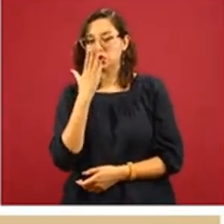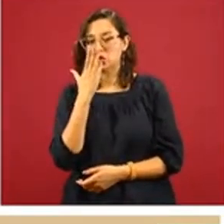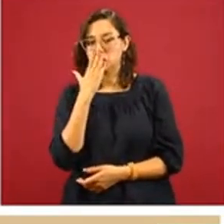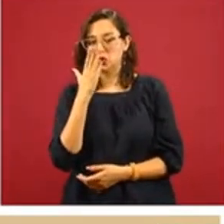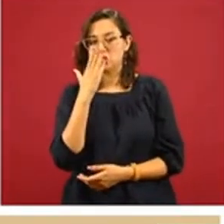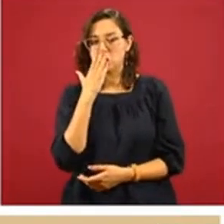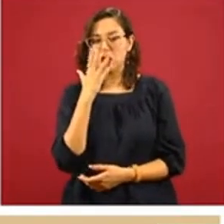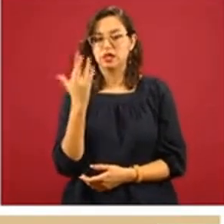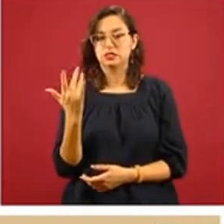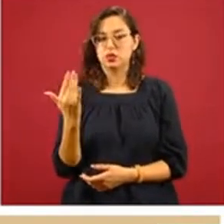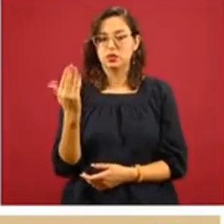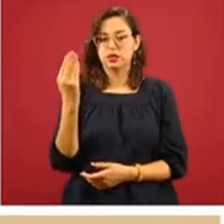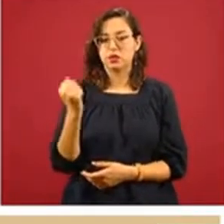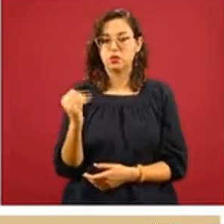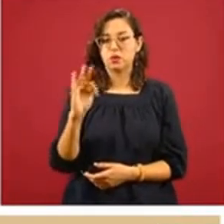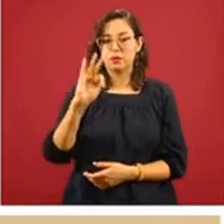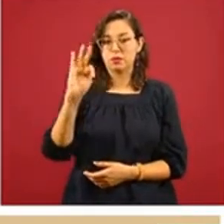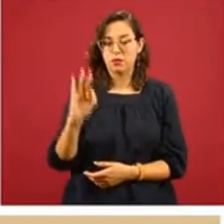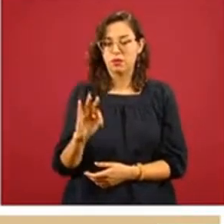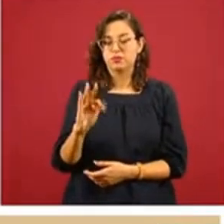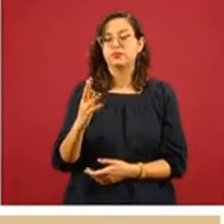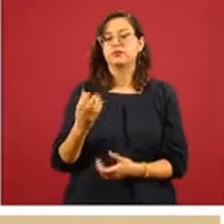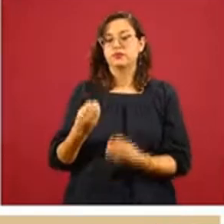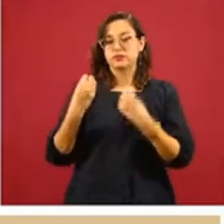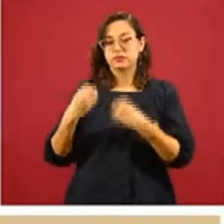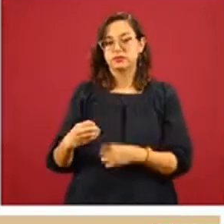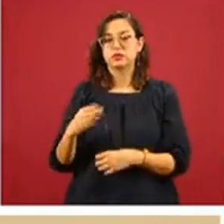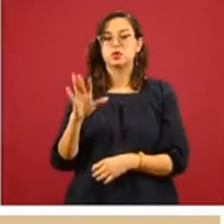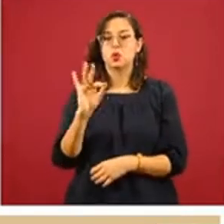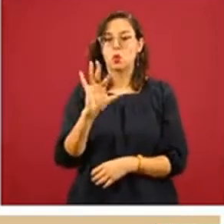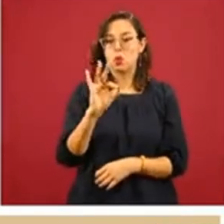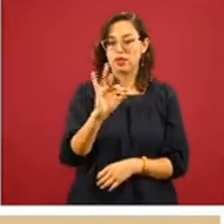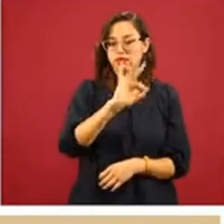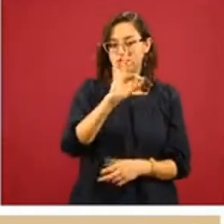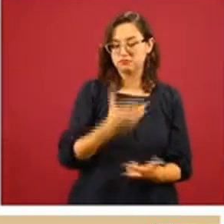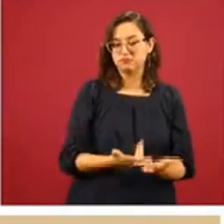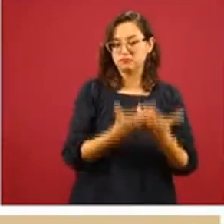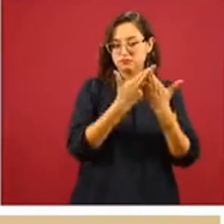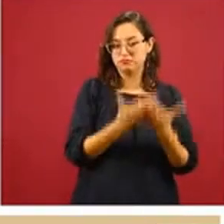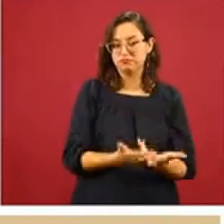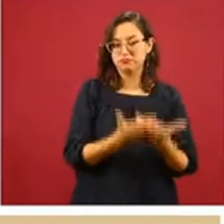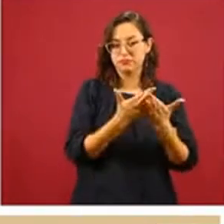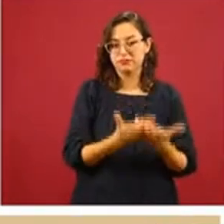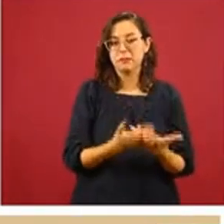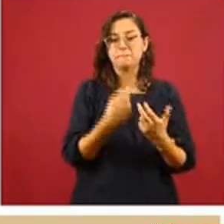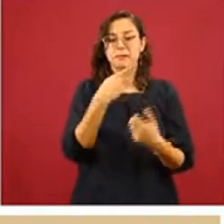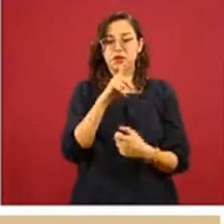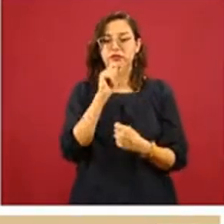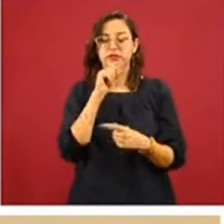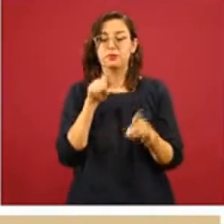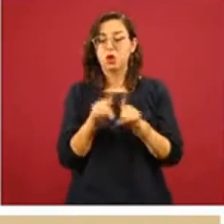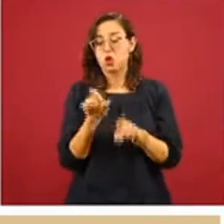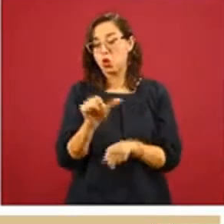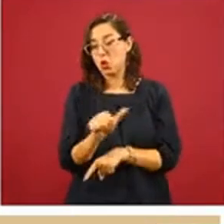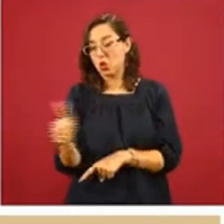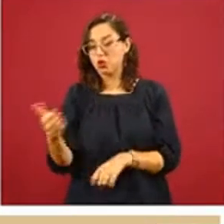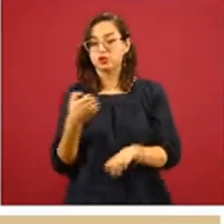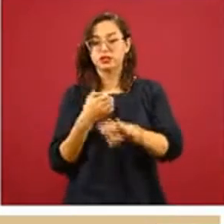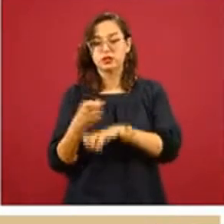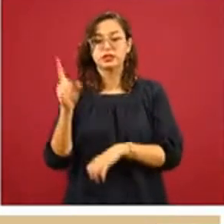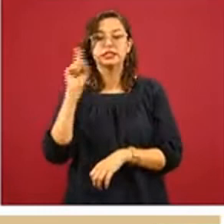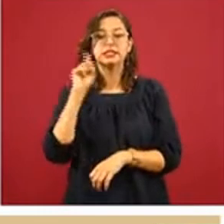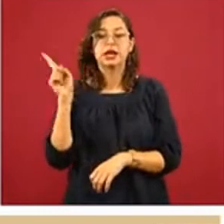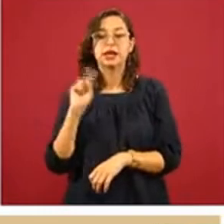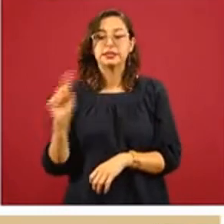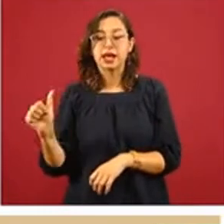40% de disponibilidad, eso está por encima del 30% de seguridad, pero también tenemos estados como Zacatecas,